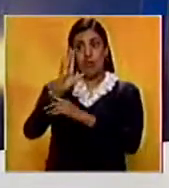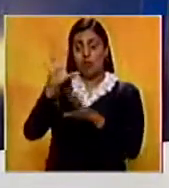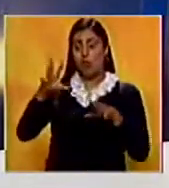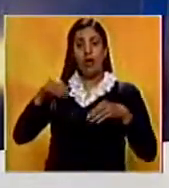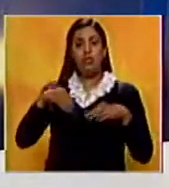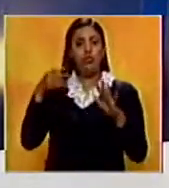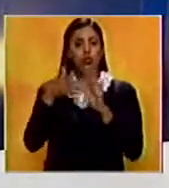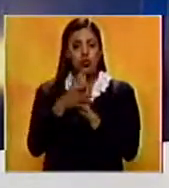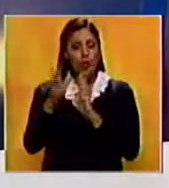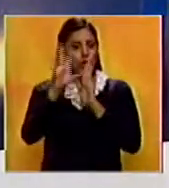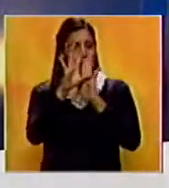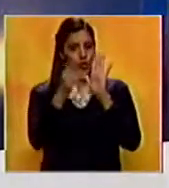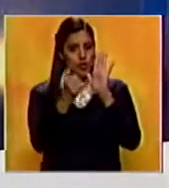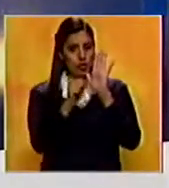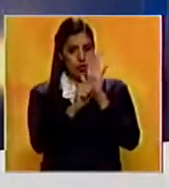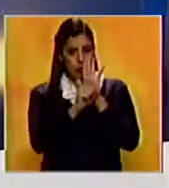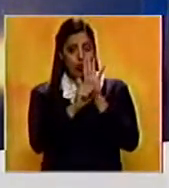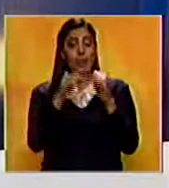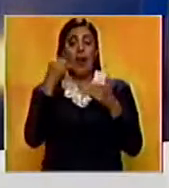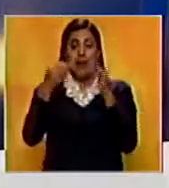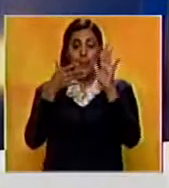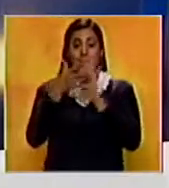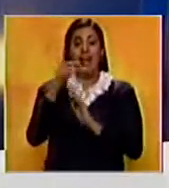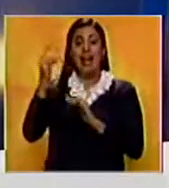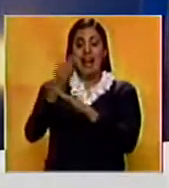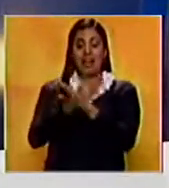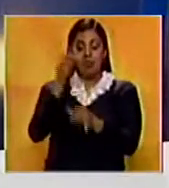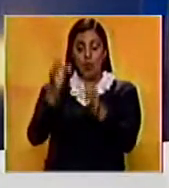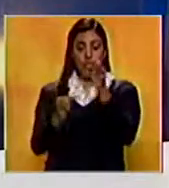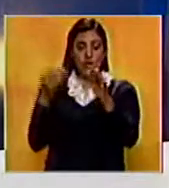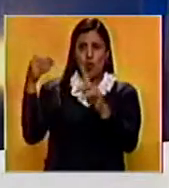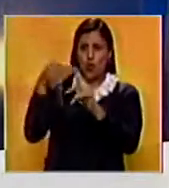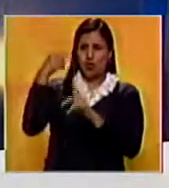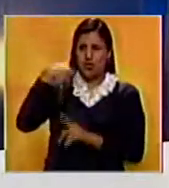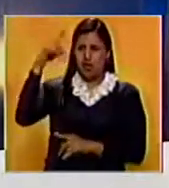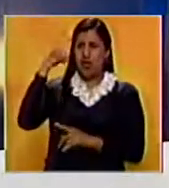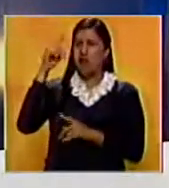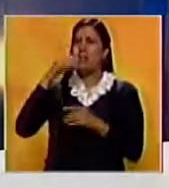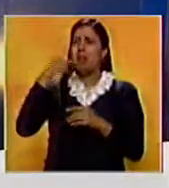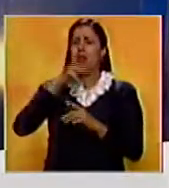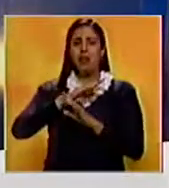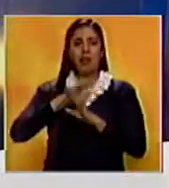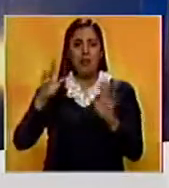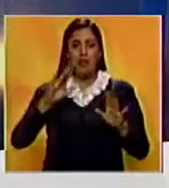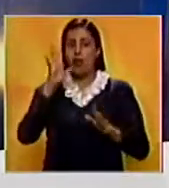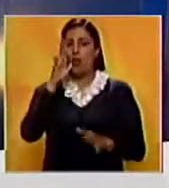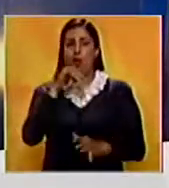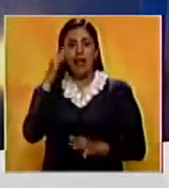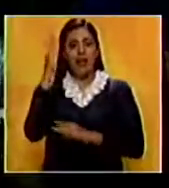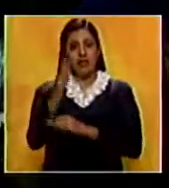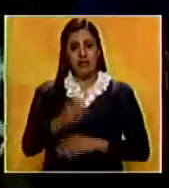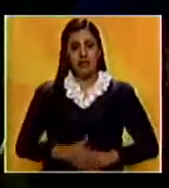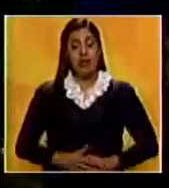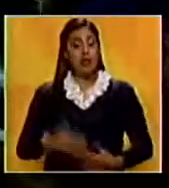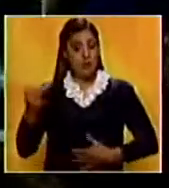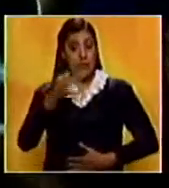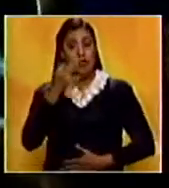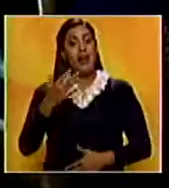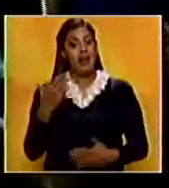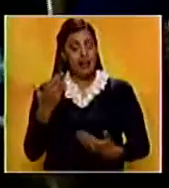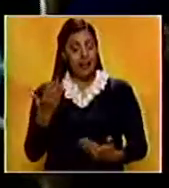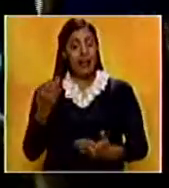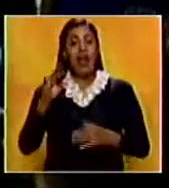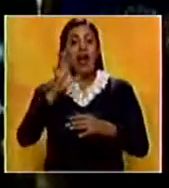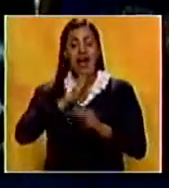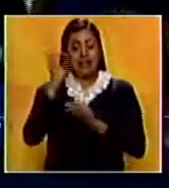desconocimiento de la constitución e indicó que el antejuicio de mérito en su contra es de carácter político y no penal gonzález arias